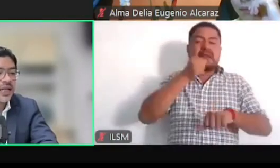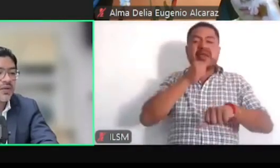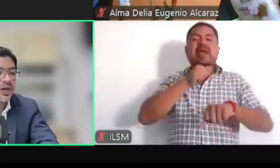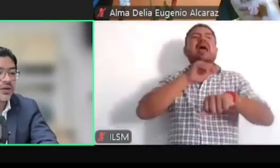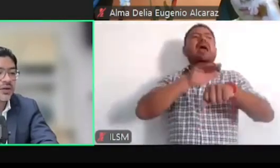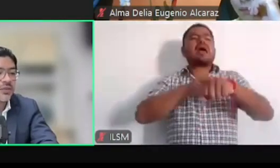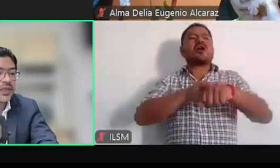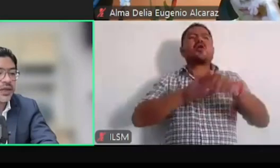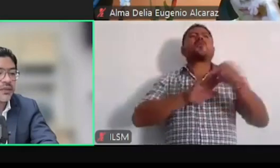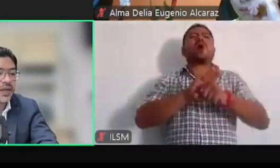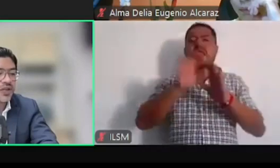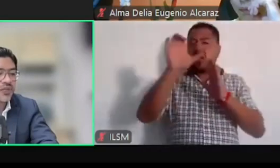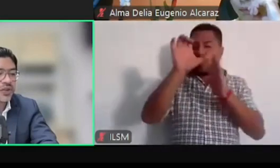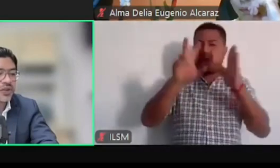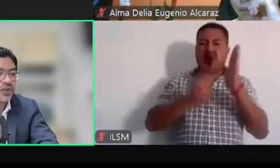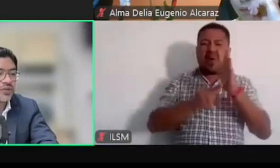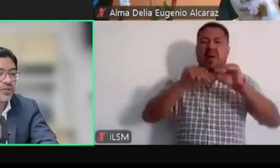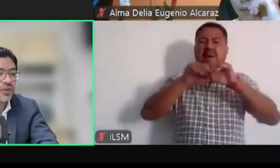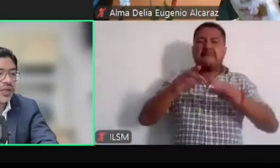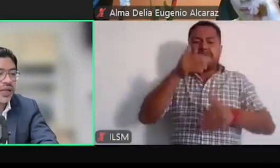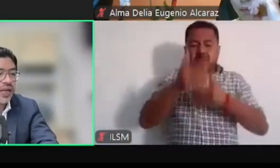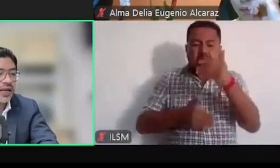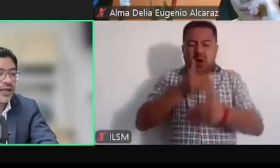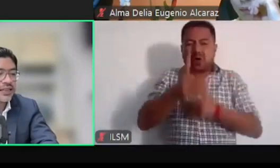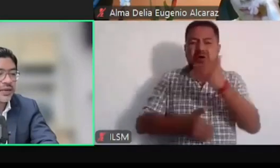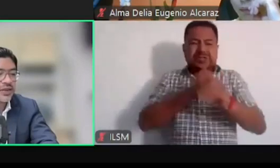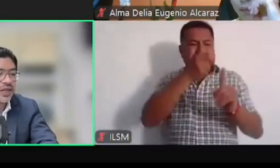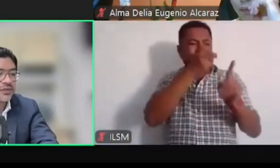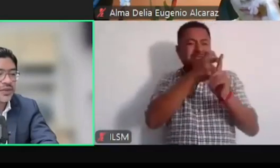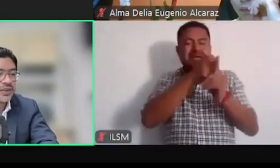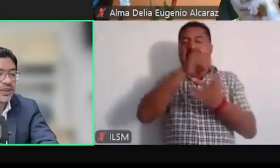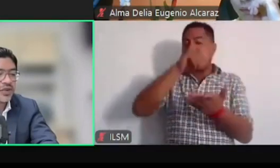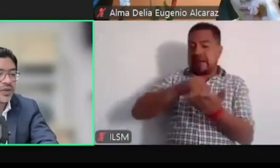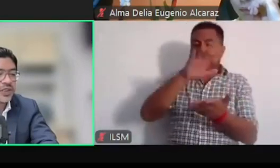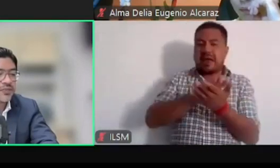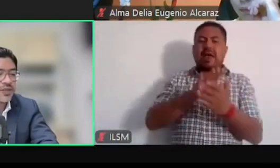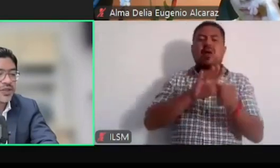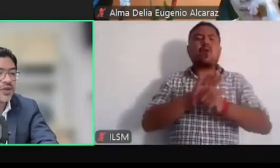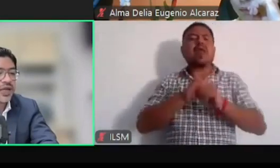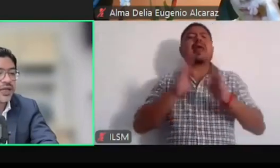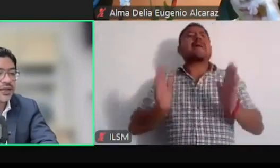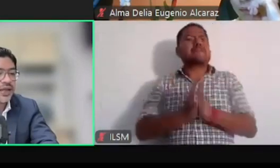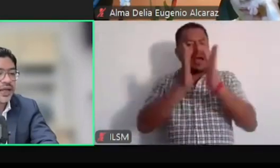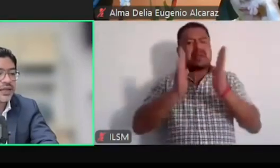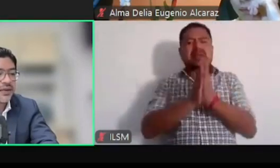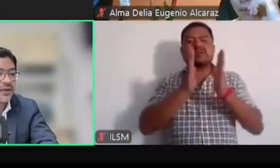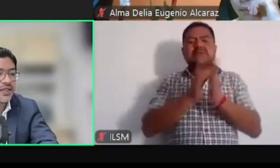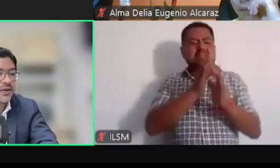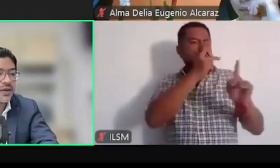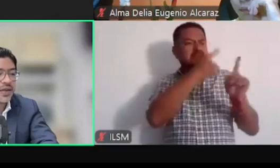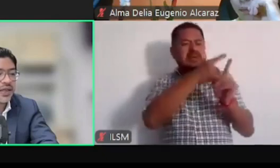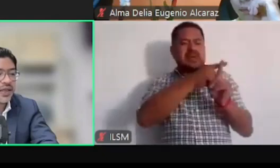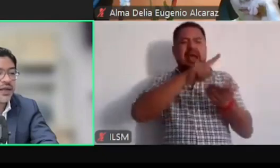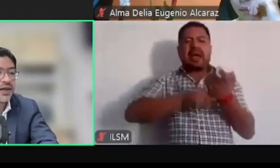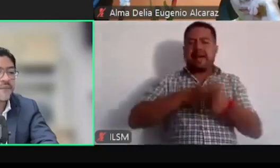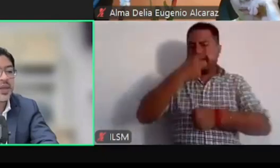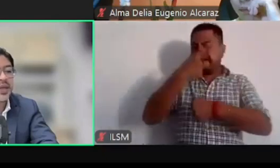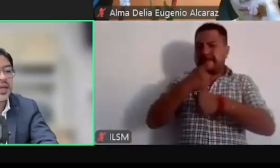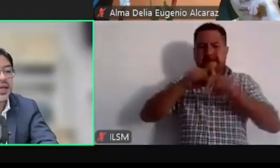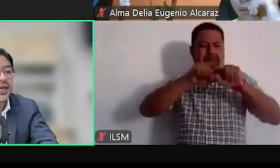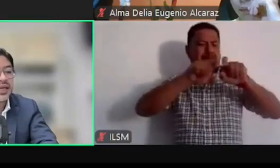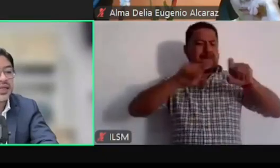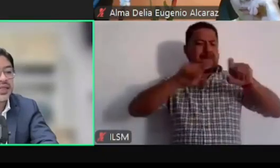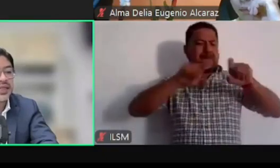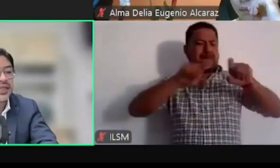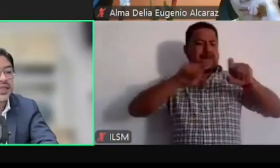Es que la convocatoria emitida para dicho proceso la que estableció las bases de su participación entre ellas la base primera indica